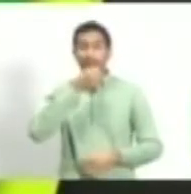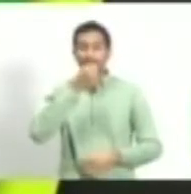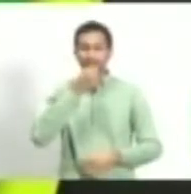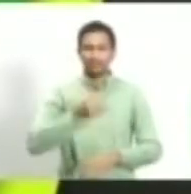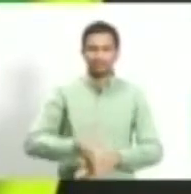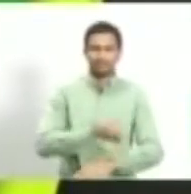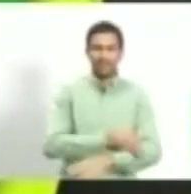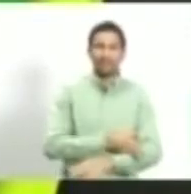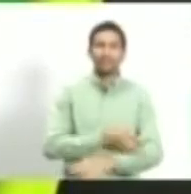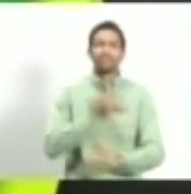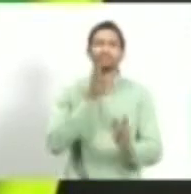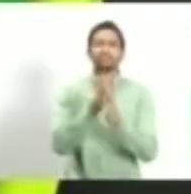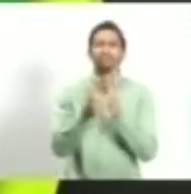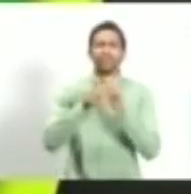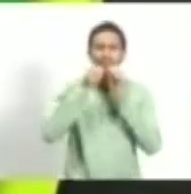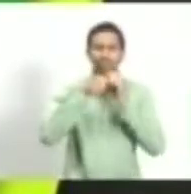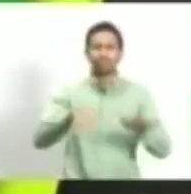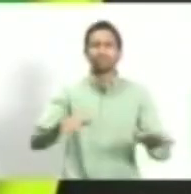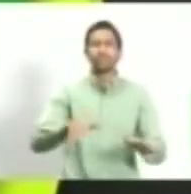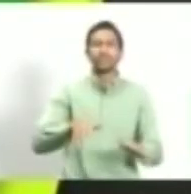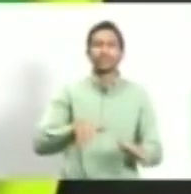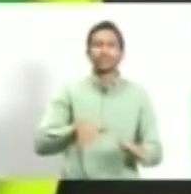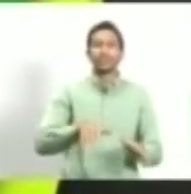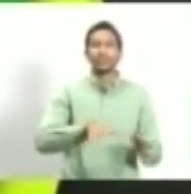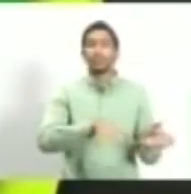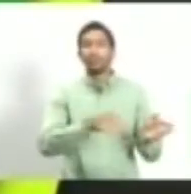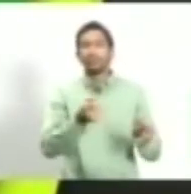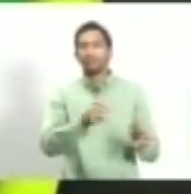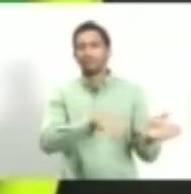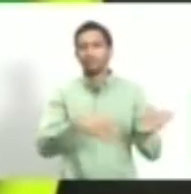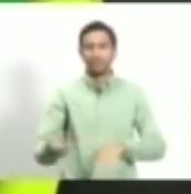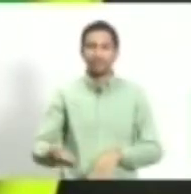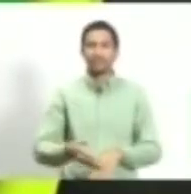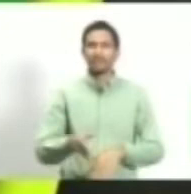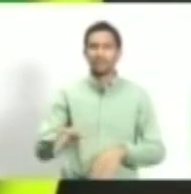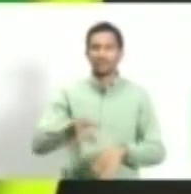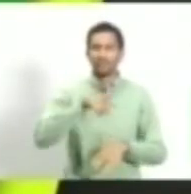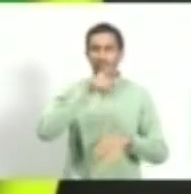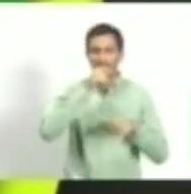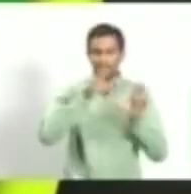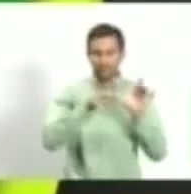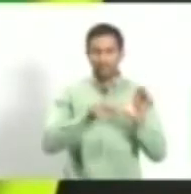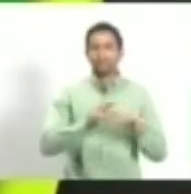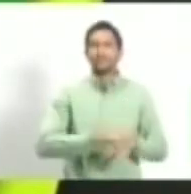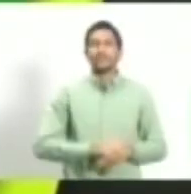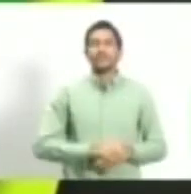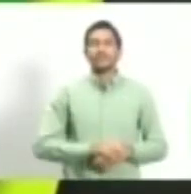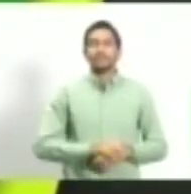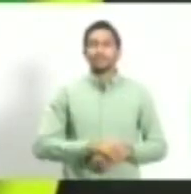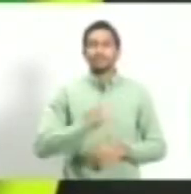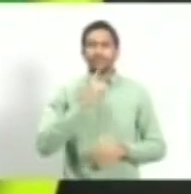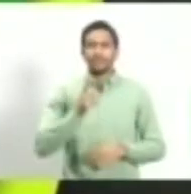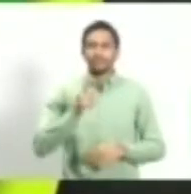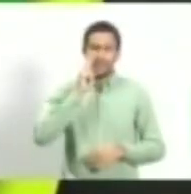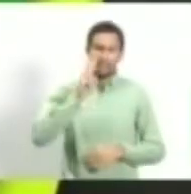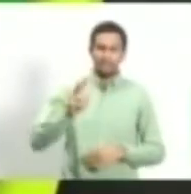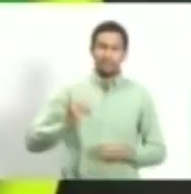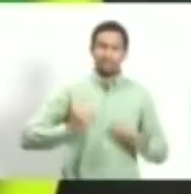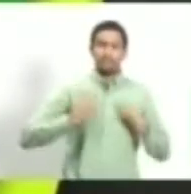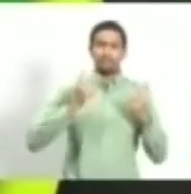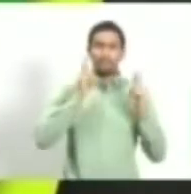de la supuesta muerte de Leopoldo López a través de su cuenta en Twitter? Al líder opositor se le vio más vivo que